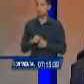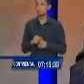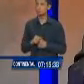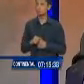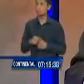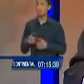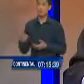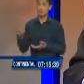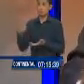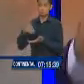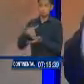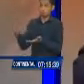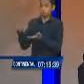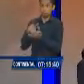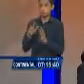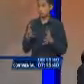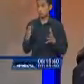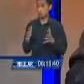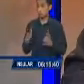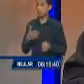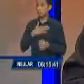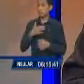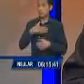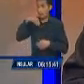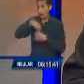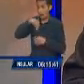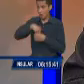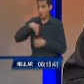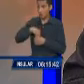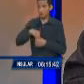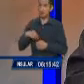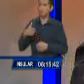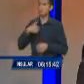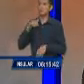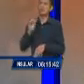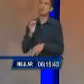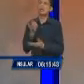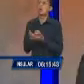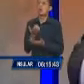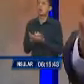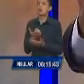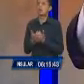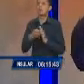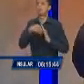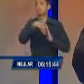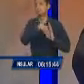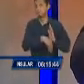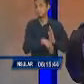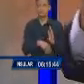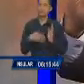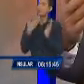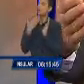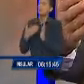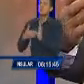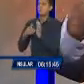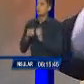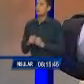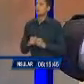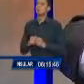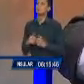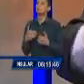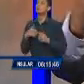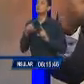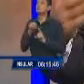están llegando, nuestros propios ahorros deben dinamizar nuestra economía. Y, por ejemplo, cuando se está planteando